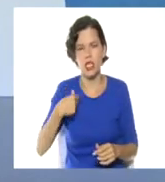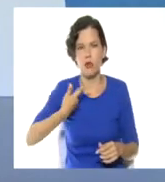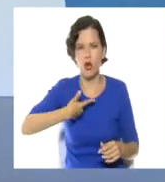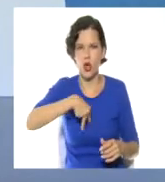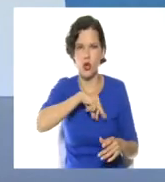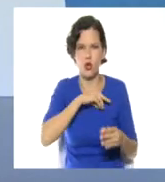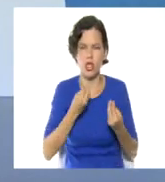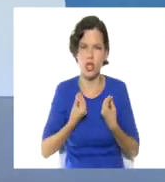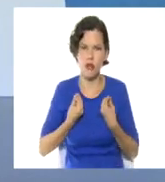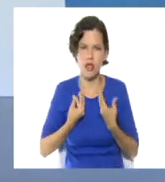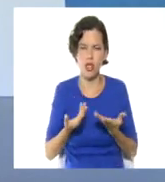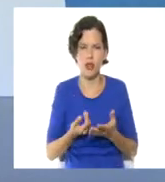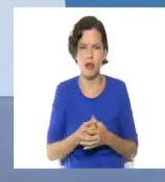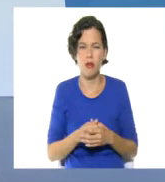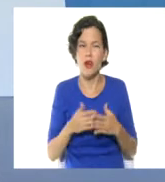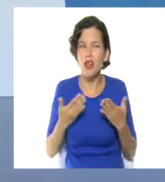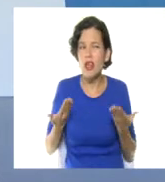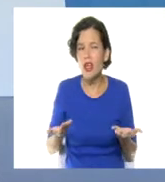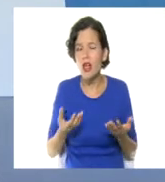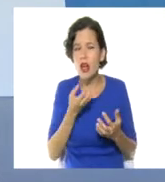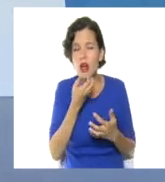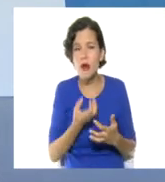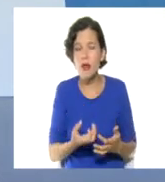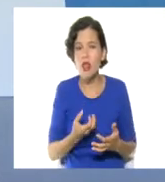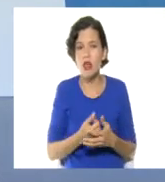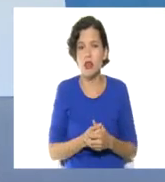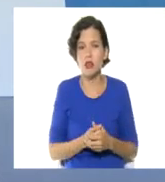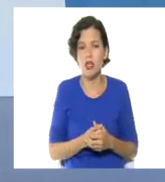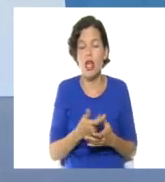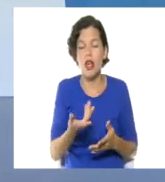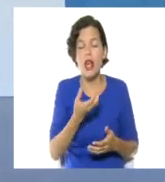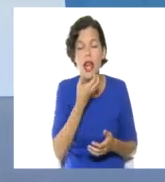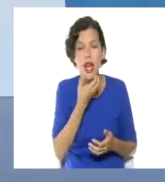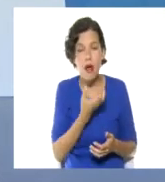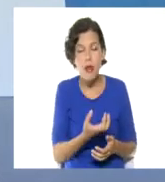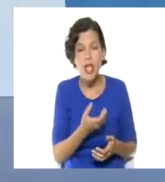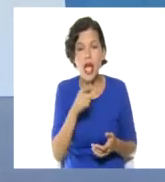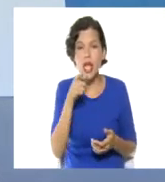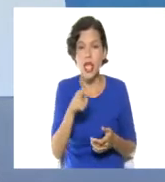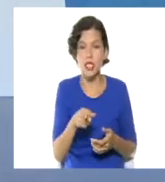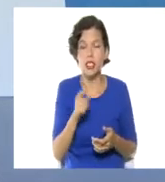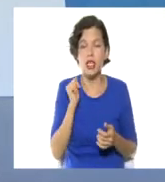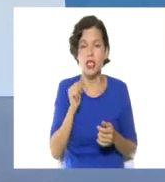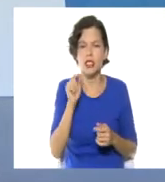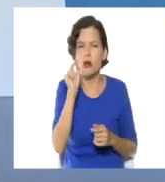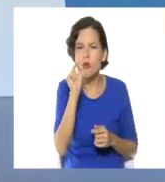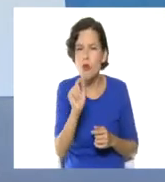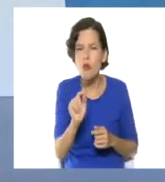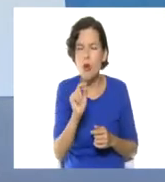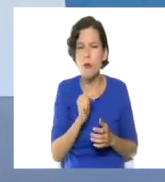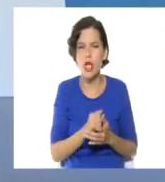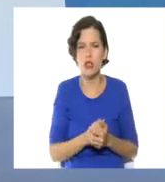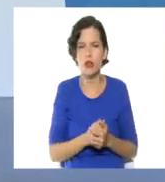vida. Pero Jenny, ¿qué es la Navidad? Pues precisamente, la Navidad es ese momento,